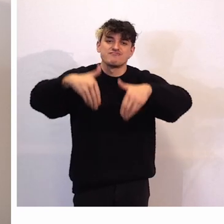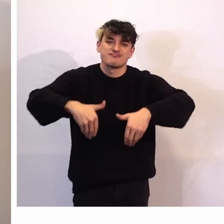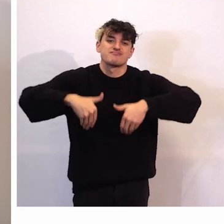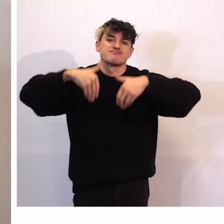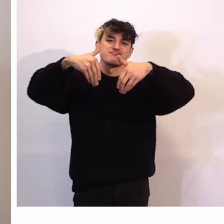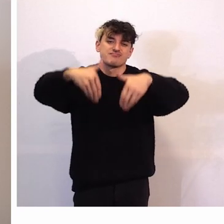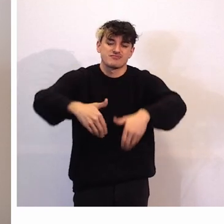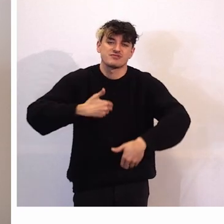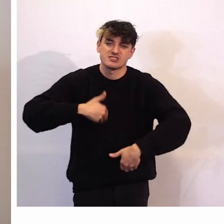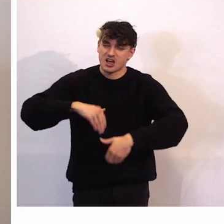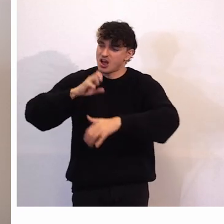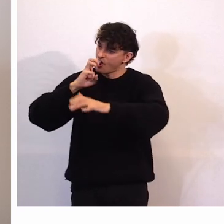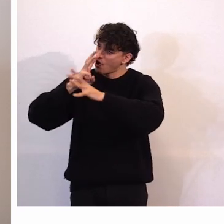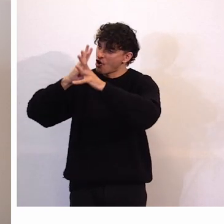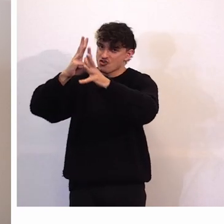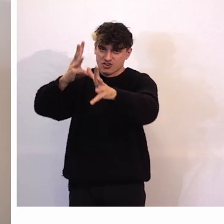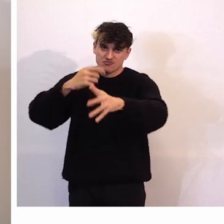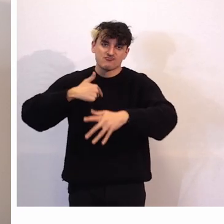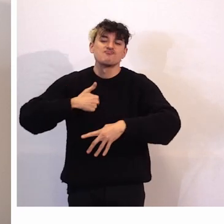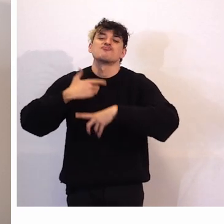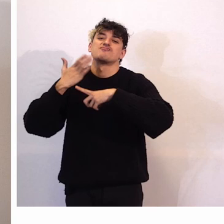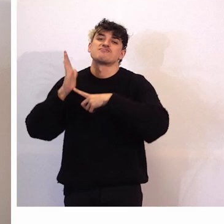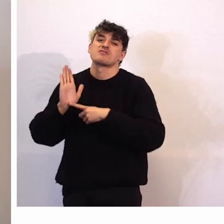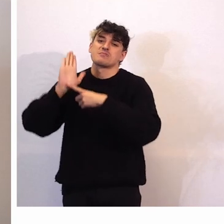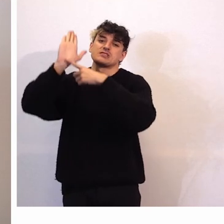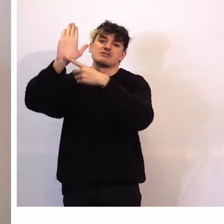8 años siendo representante